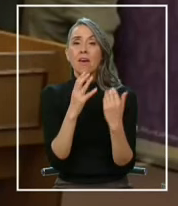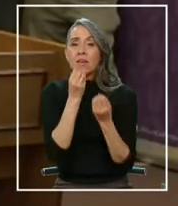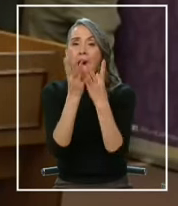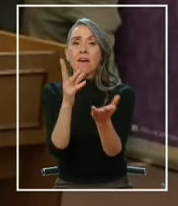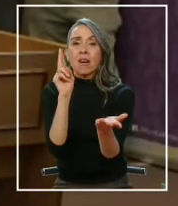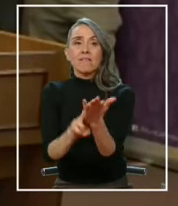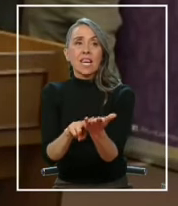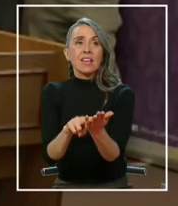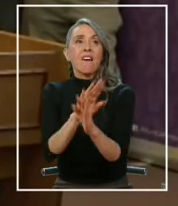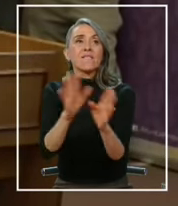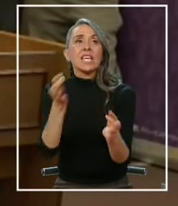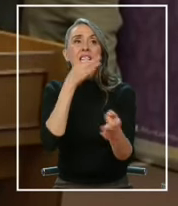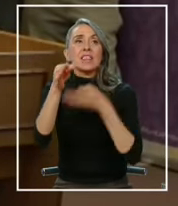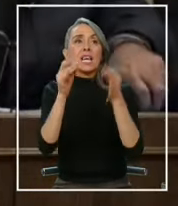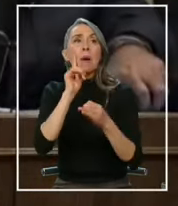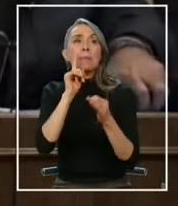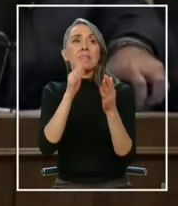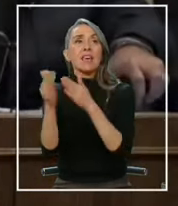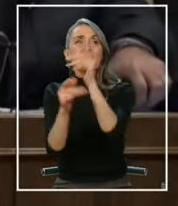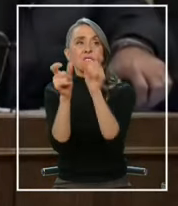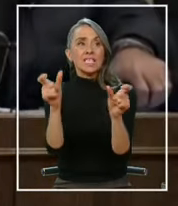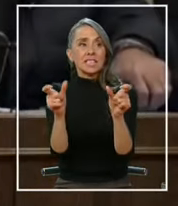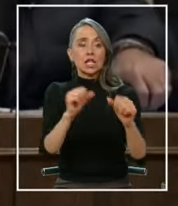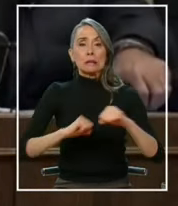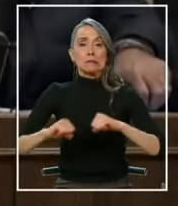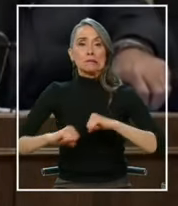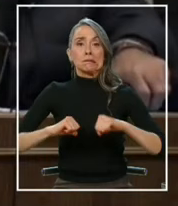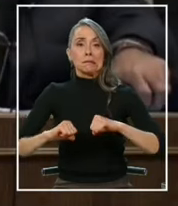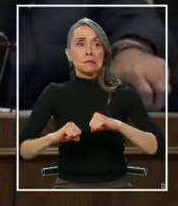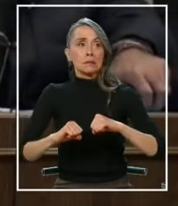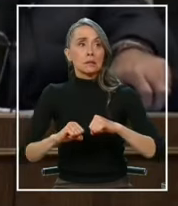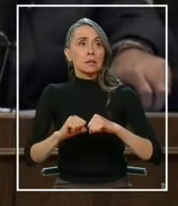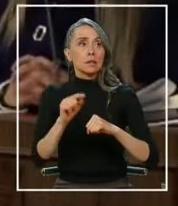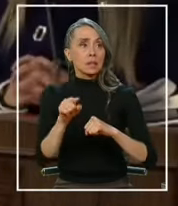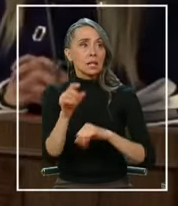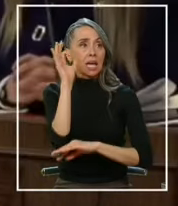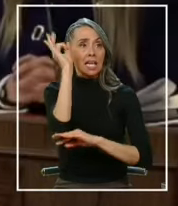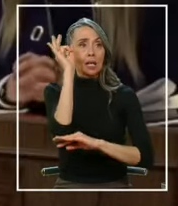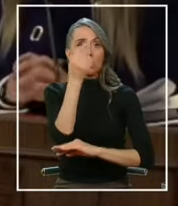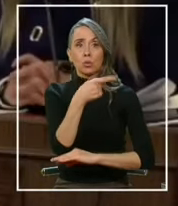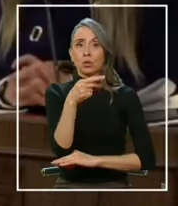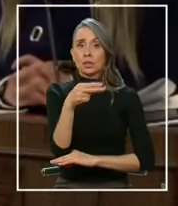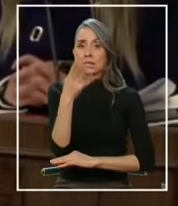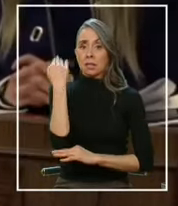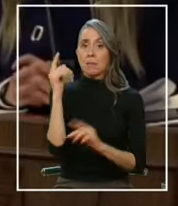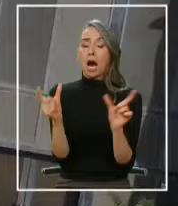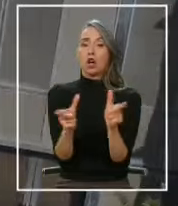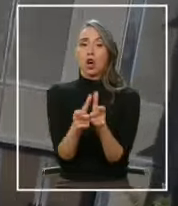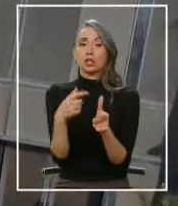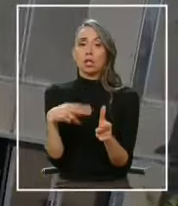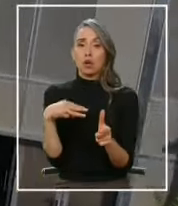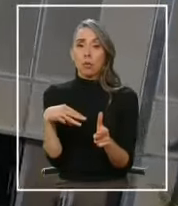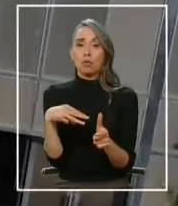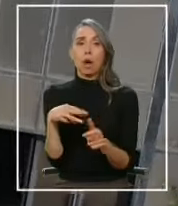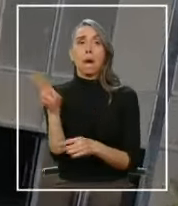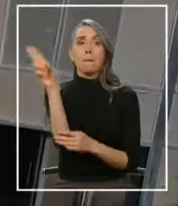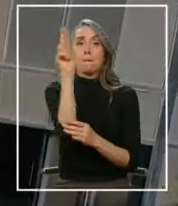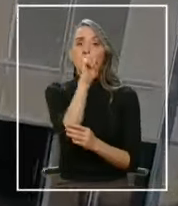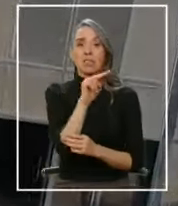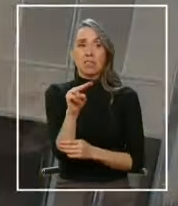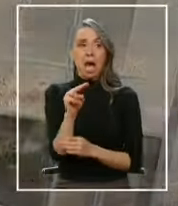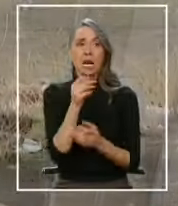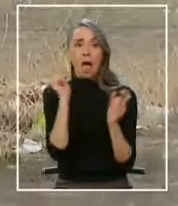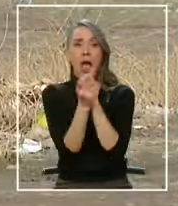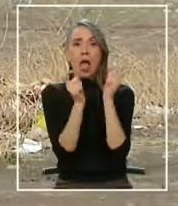hablar con la verdad. Dejen de mentir a los vecinos. Máxima tensión. Así se desarrolló hace algunas semanas el Consejo Municipal de La Pintana.